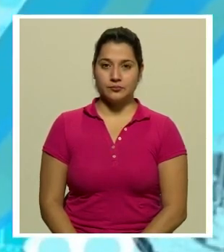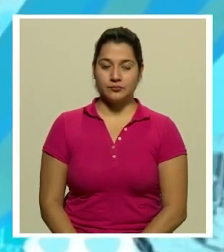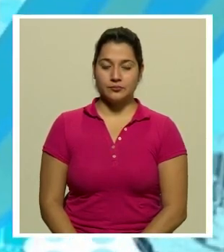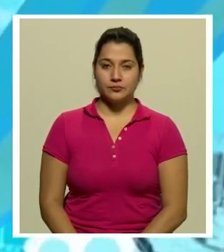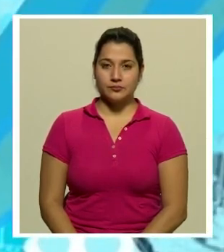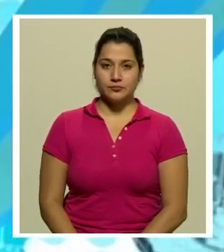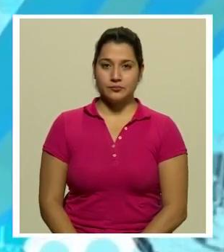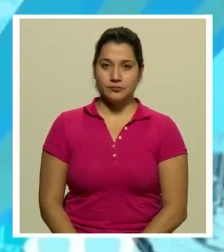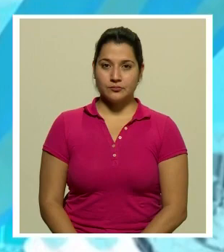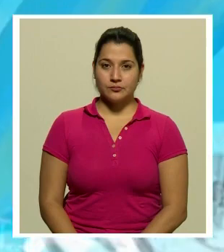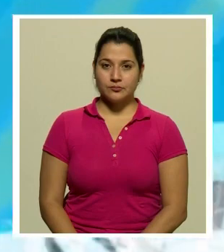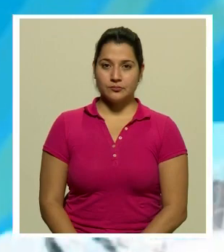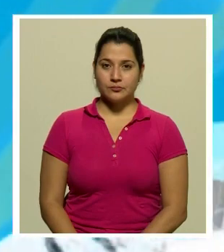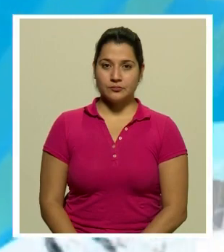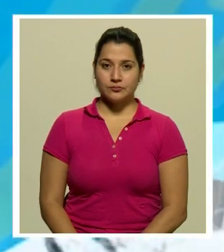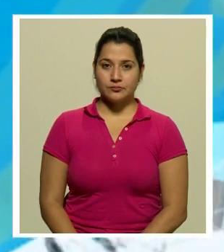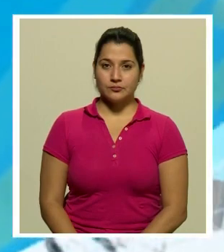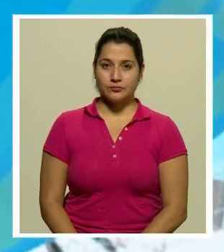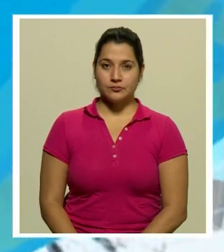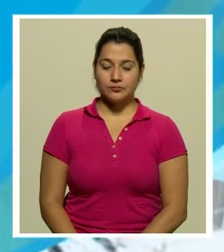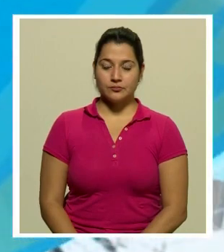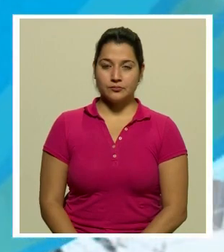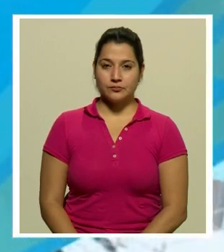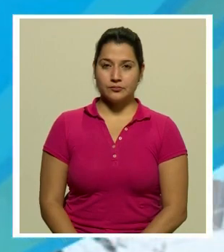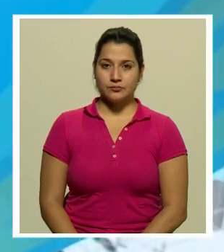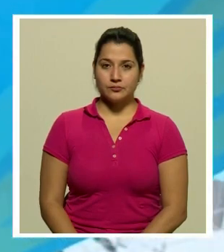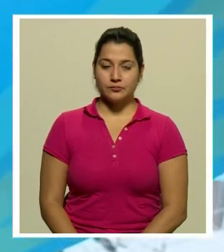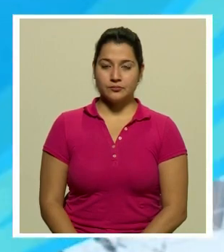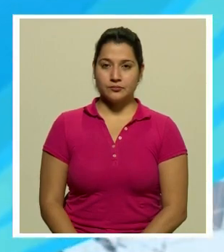Banco Popular presentó El Tipo de Cambio.